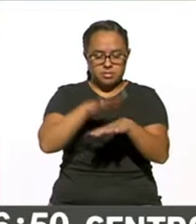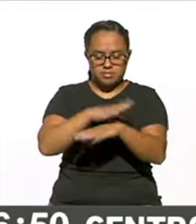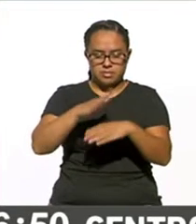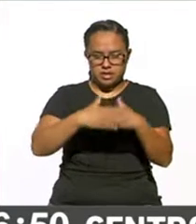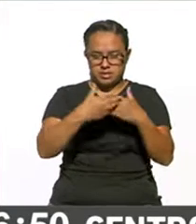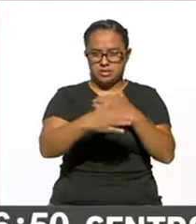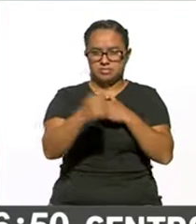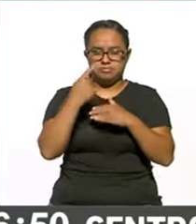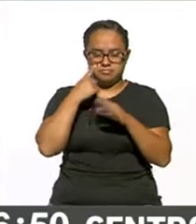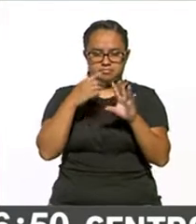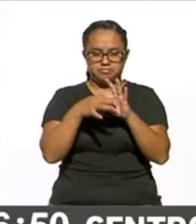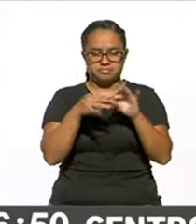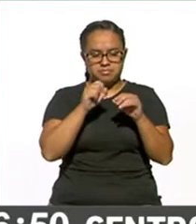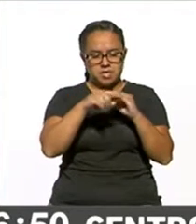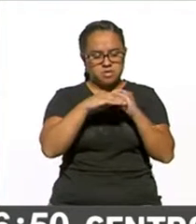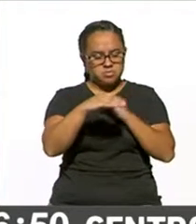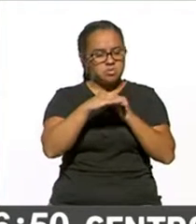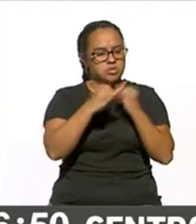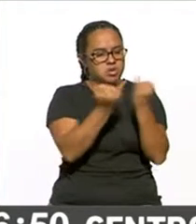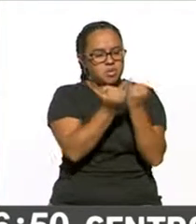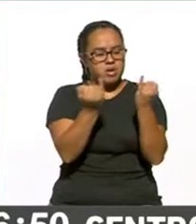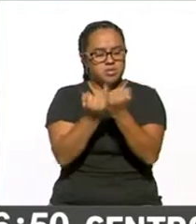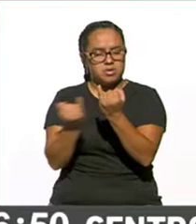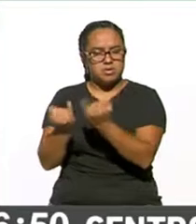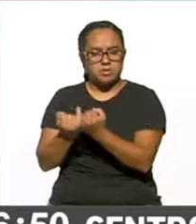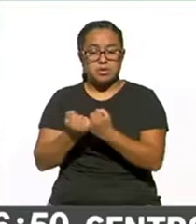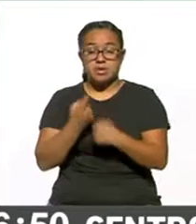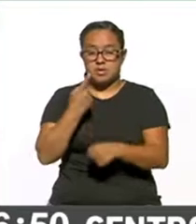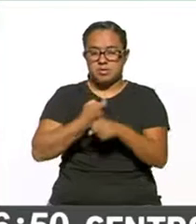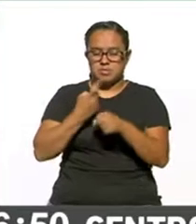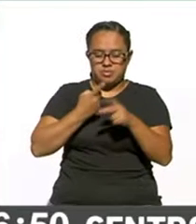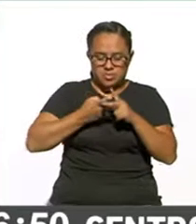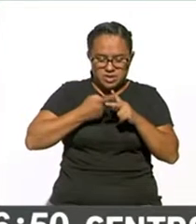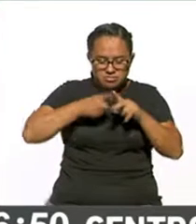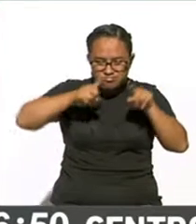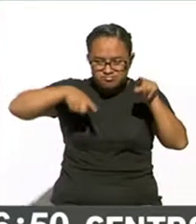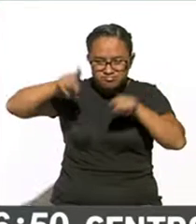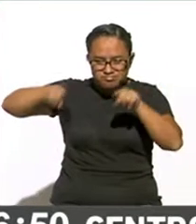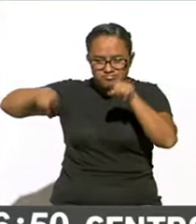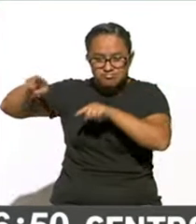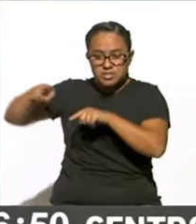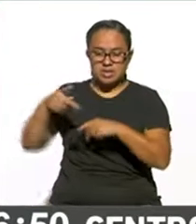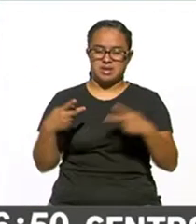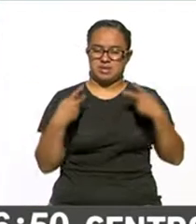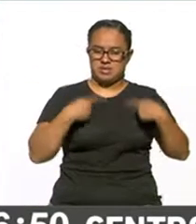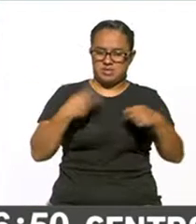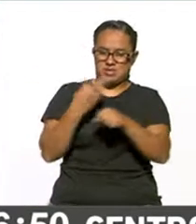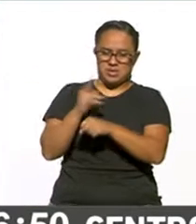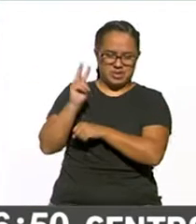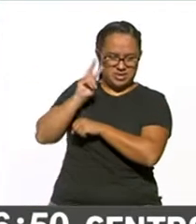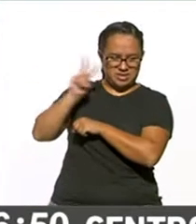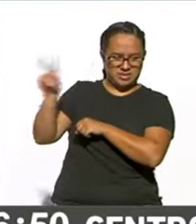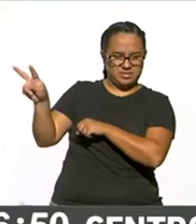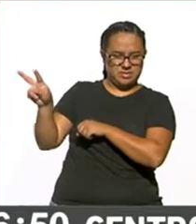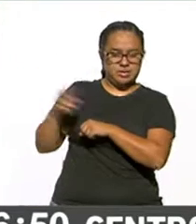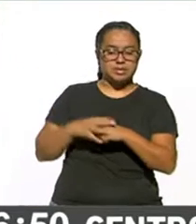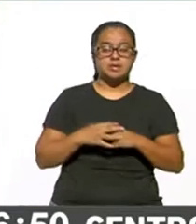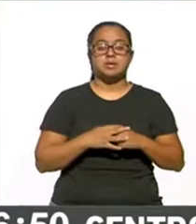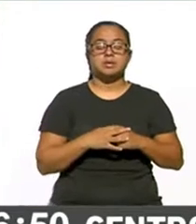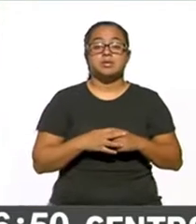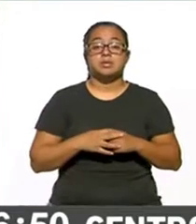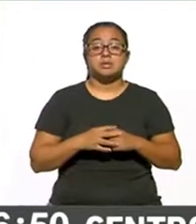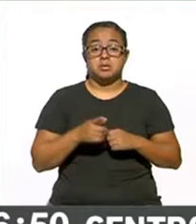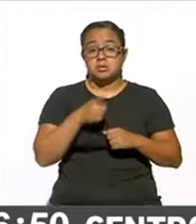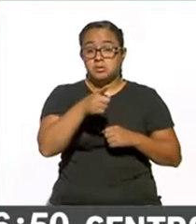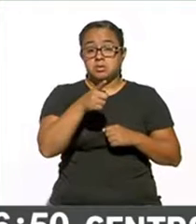adelante. La primera gráfica que el público ve en pantalla dice: ¿usted